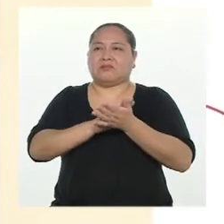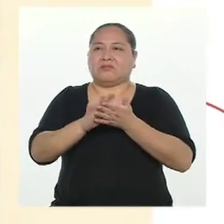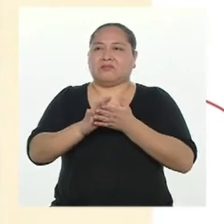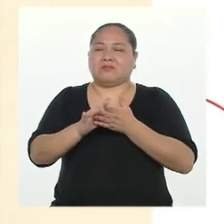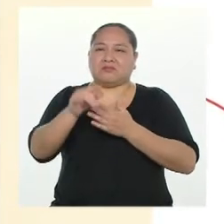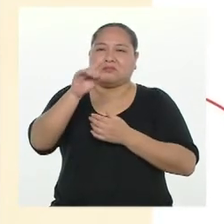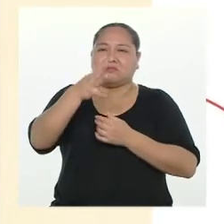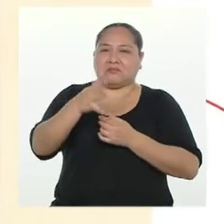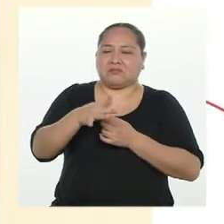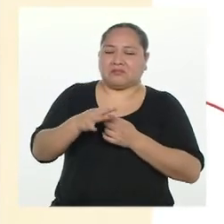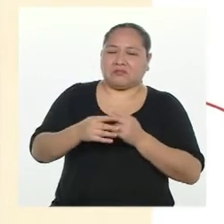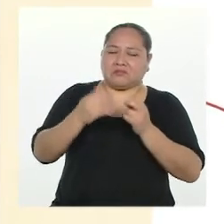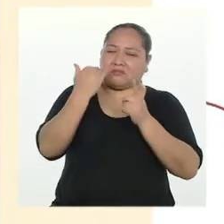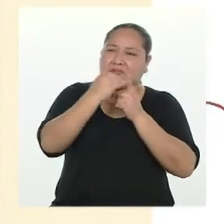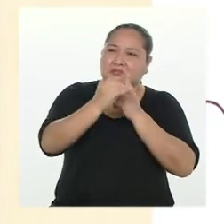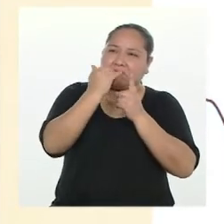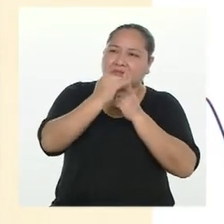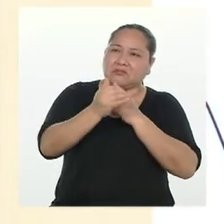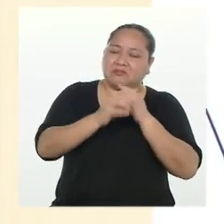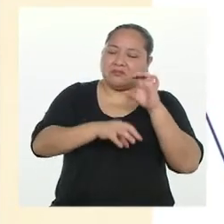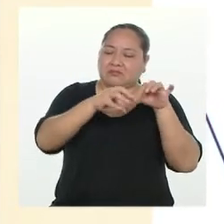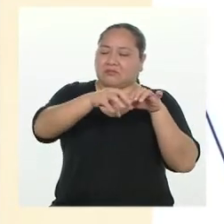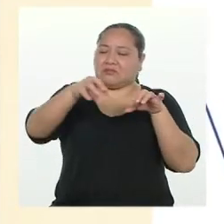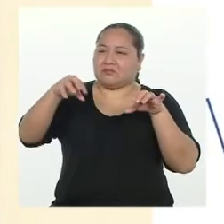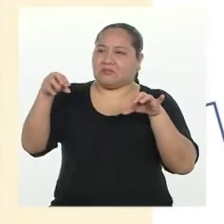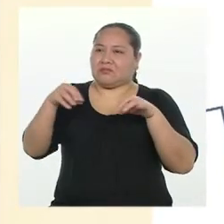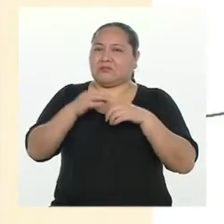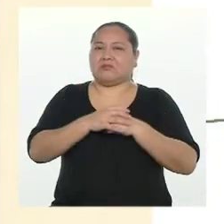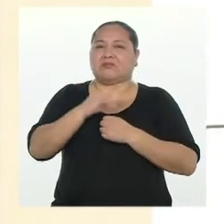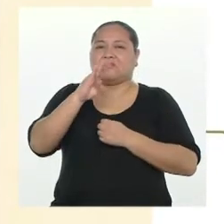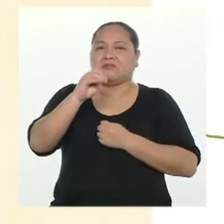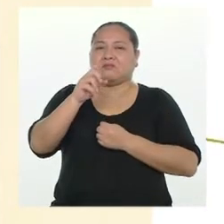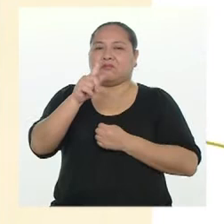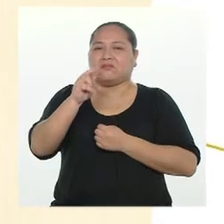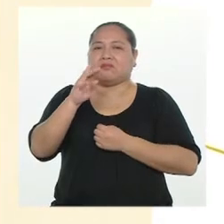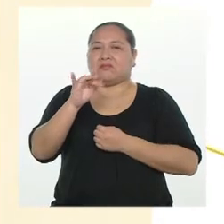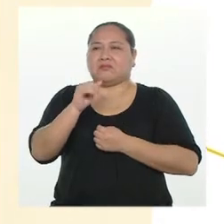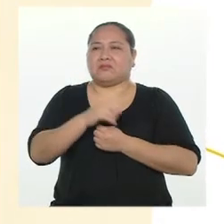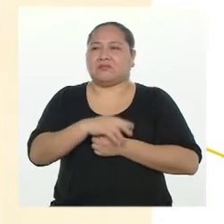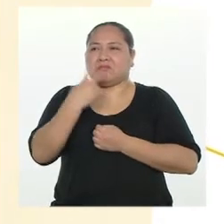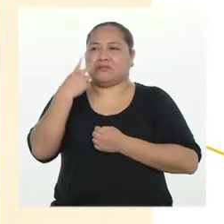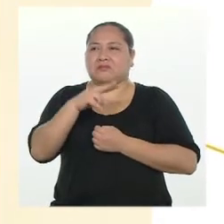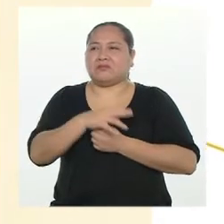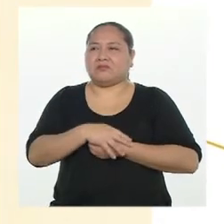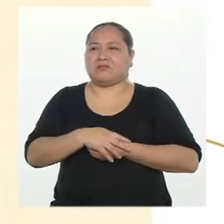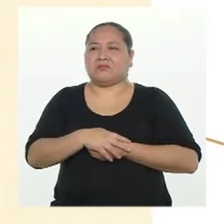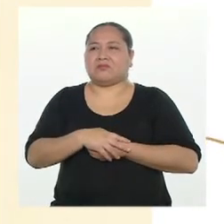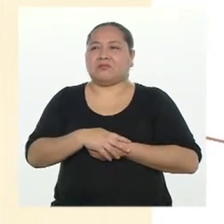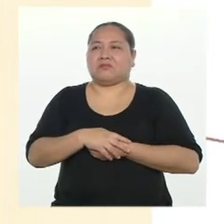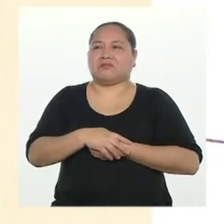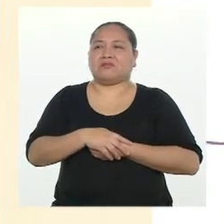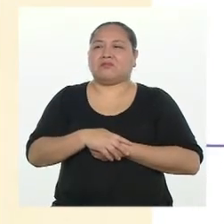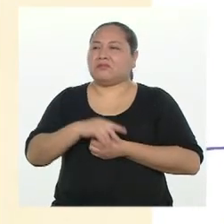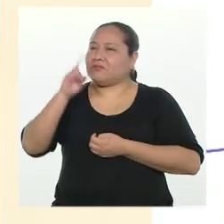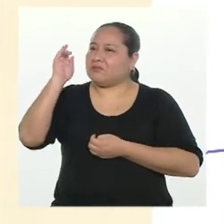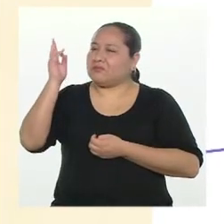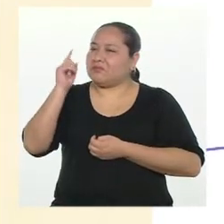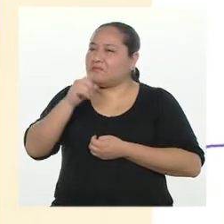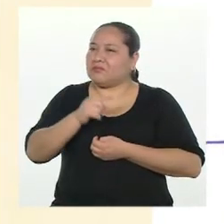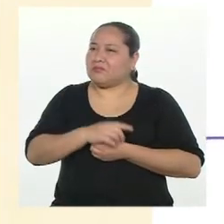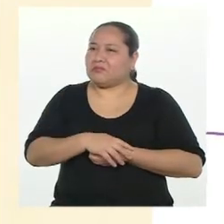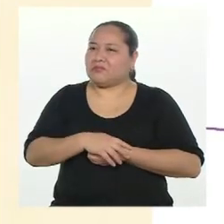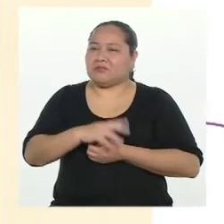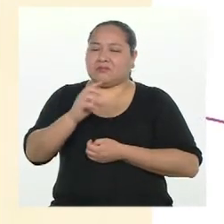una cantidad regular de colonias de bacterias. ¡Mírenlo ahí! Profesora, ¿habrá